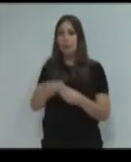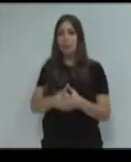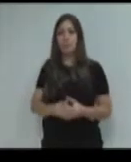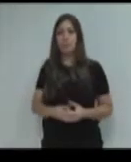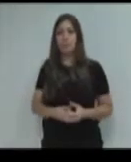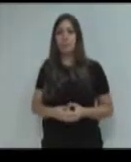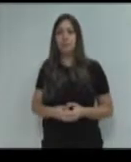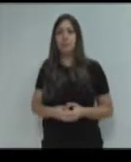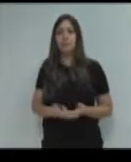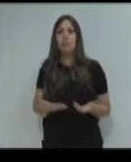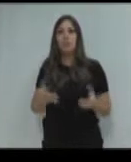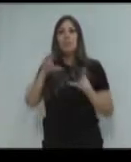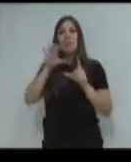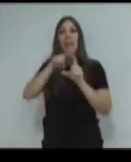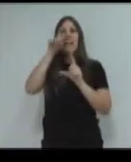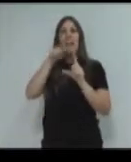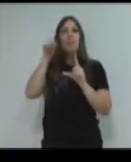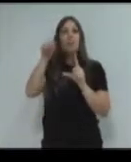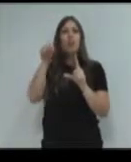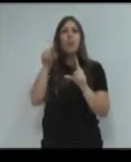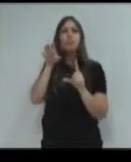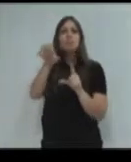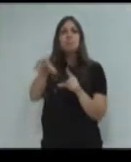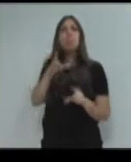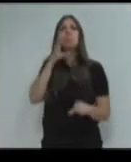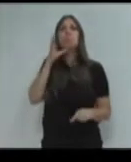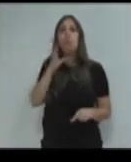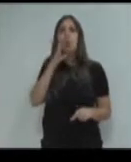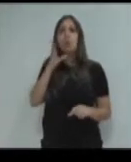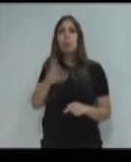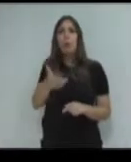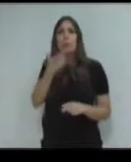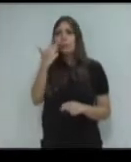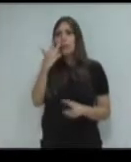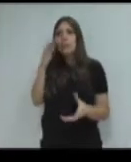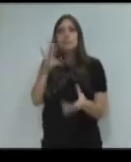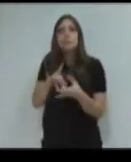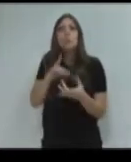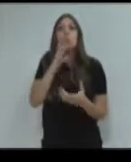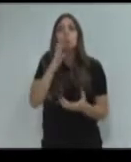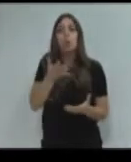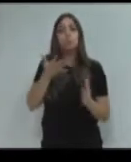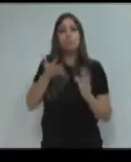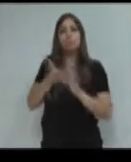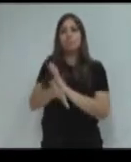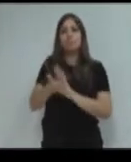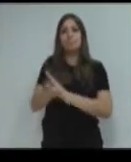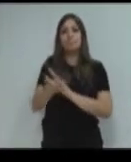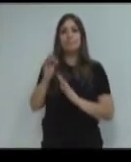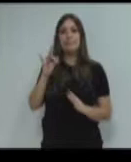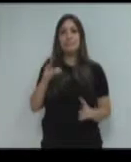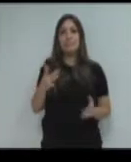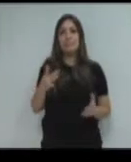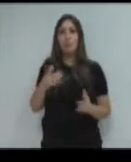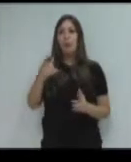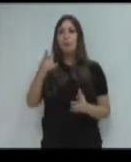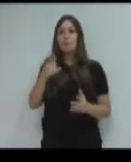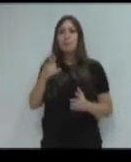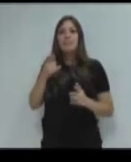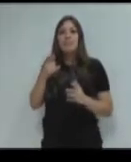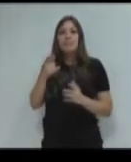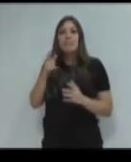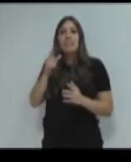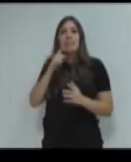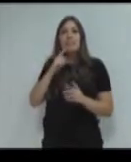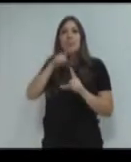El la pertinencia que tiene esa imagen dentro del documento. ¿por qué se ha puesto esa imagen? ¿Qué sentido tiene que se haya